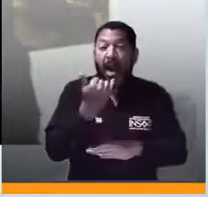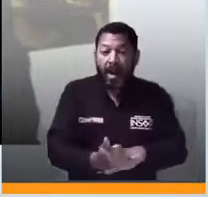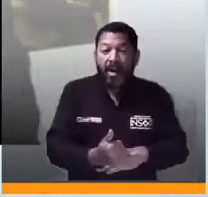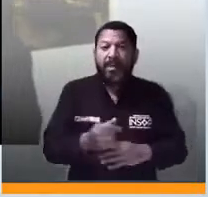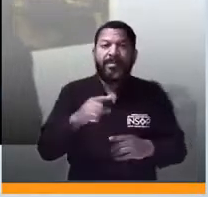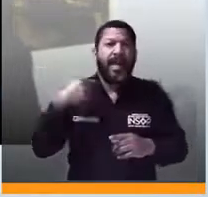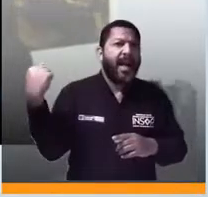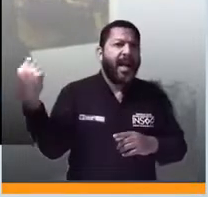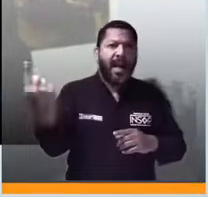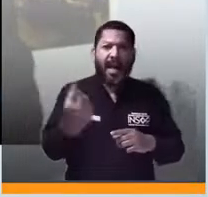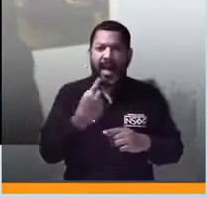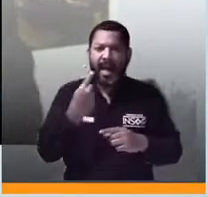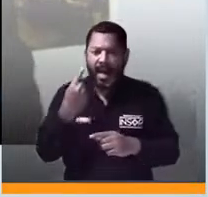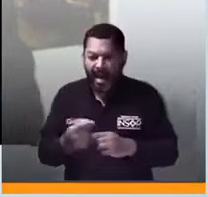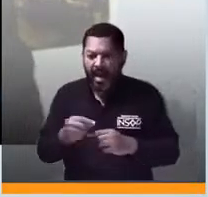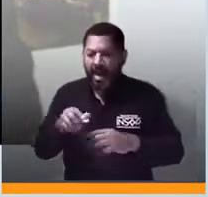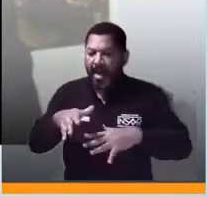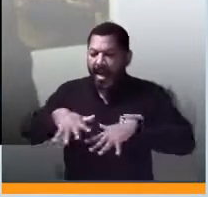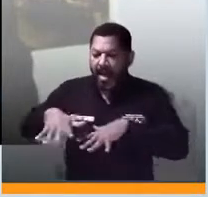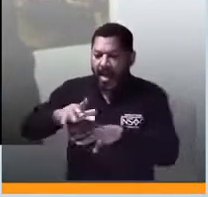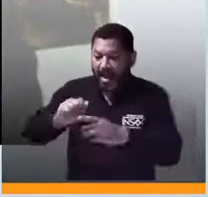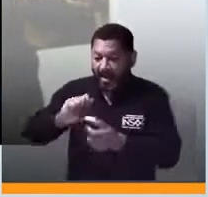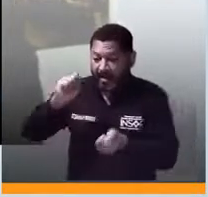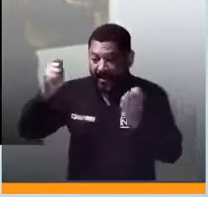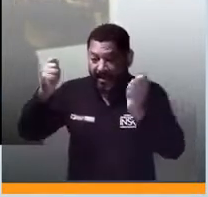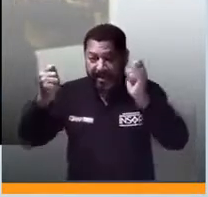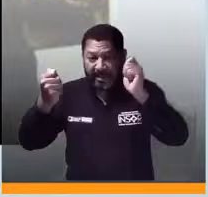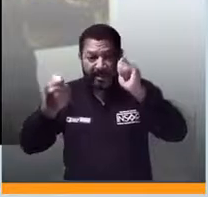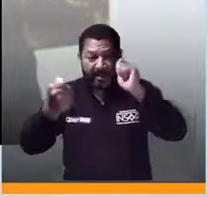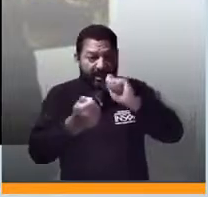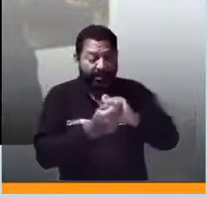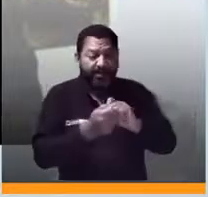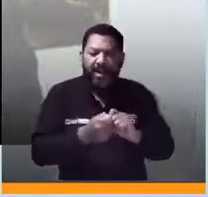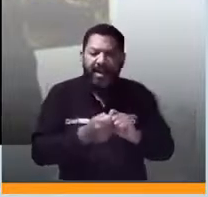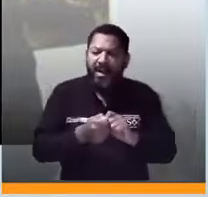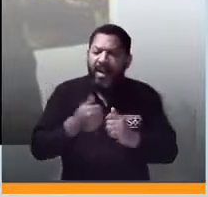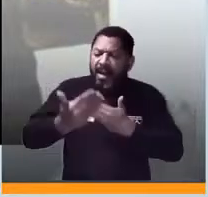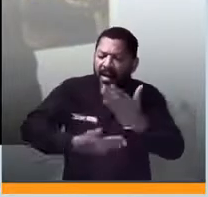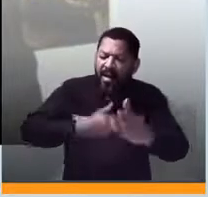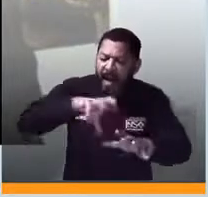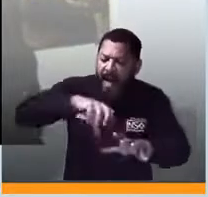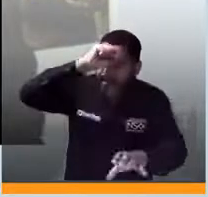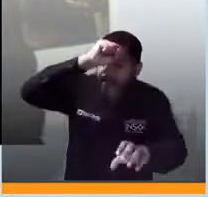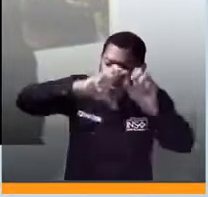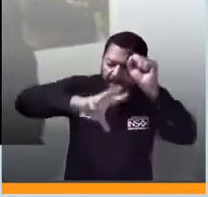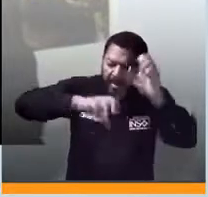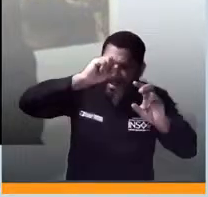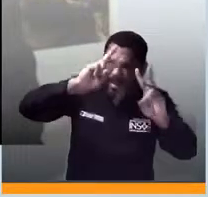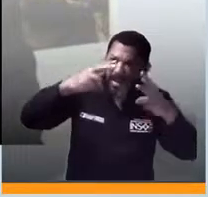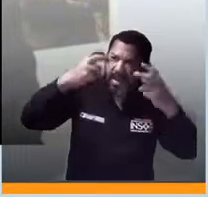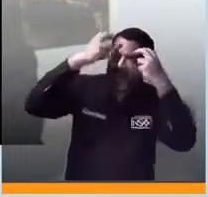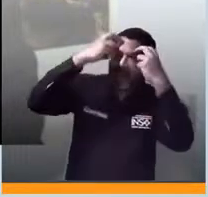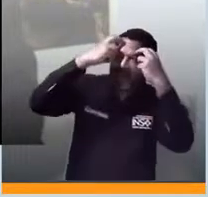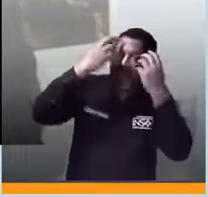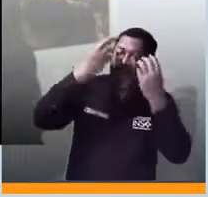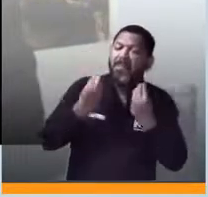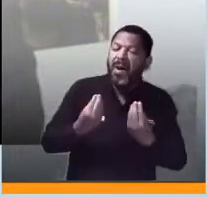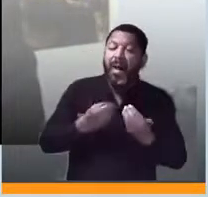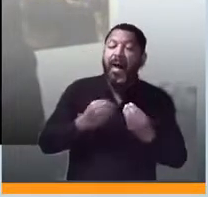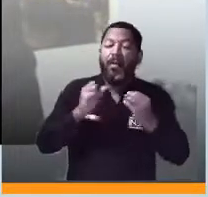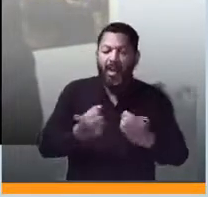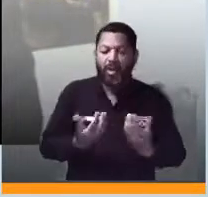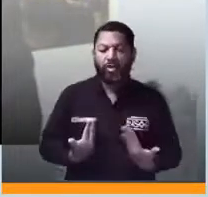holístico, que armonice y transforme, que permita que el conocimiento que se adquiera sea fácilmente aplicable y que